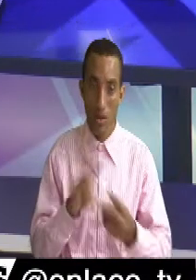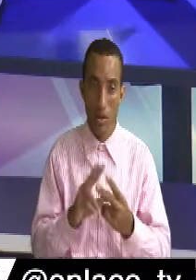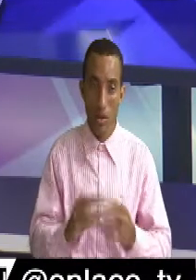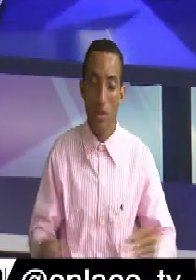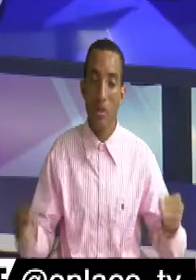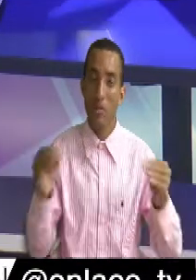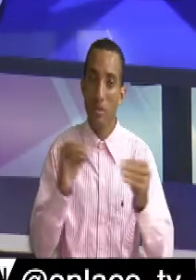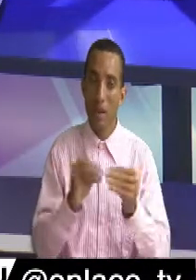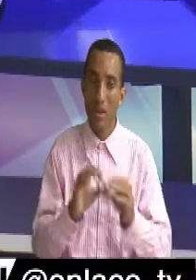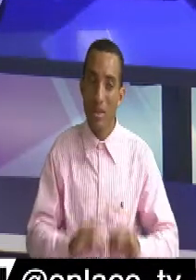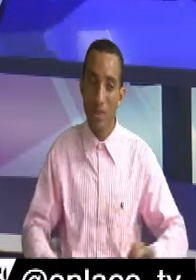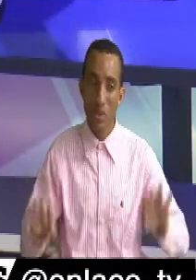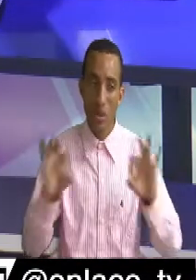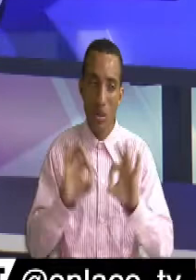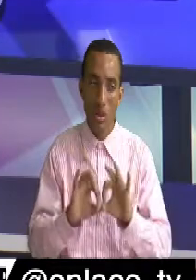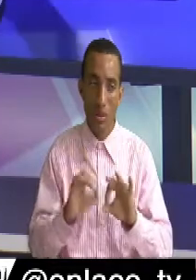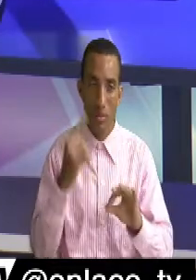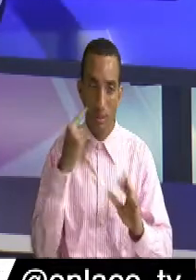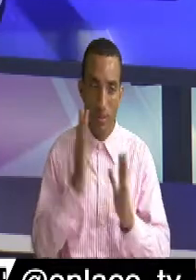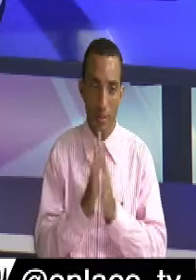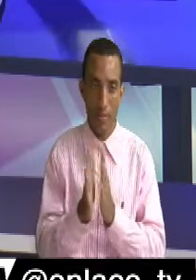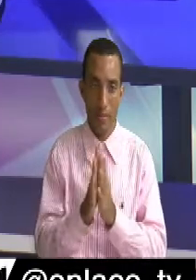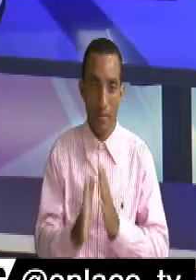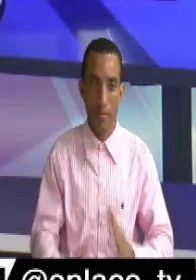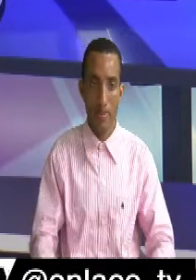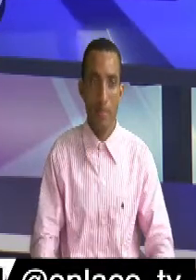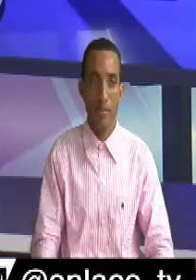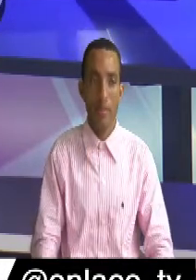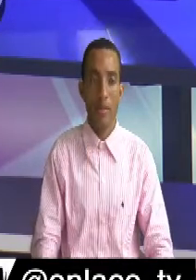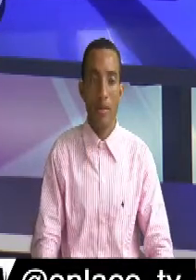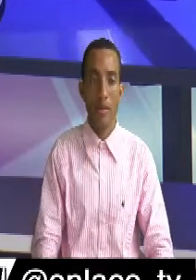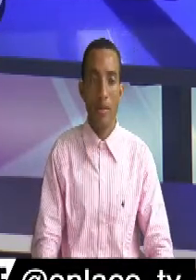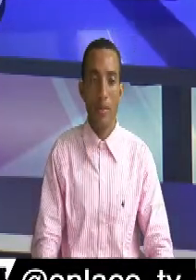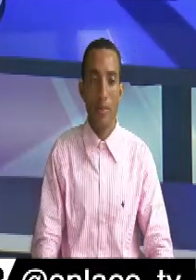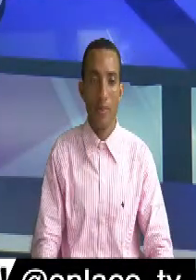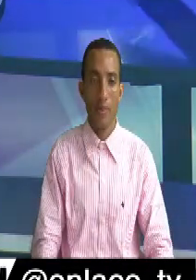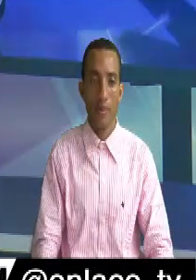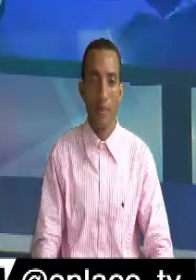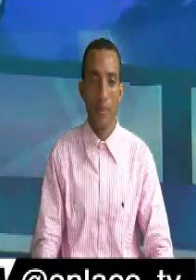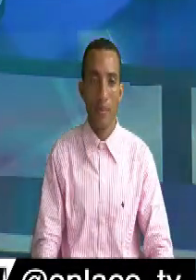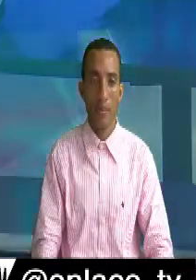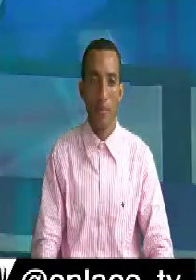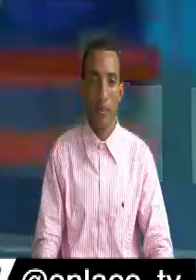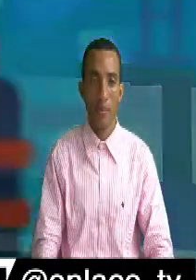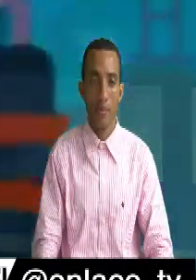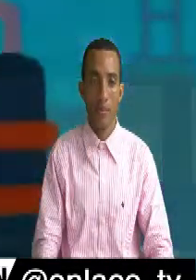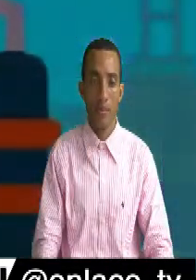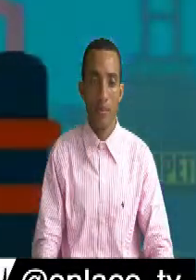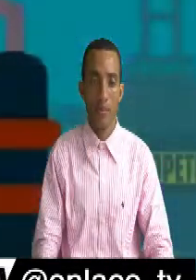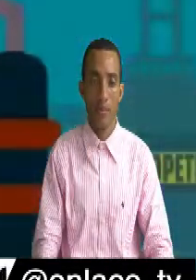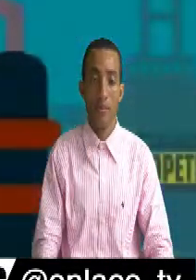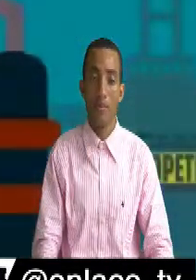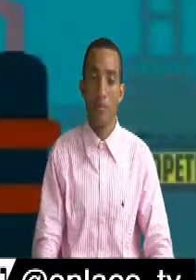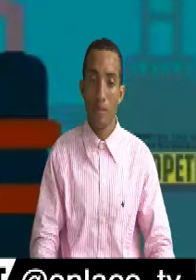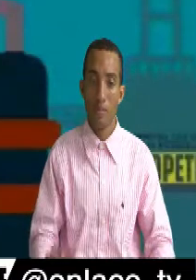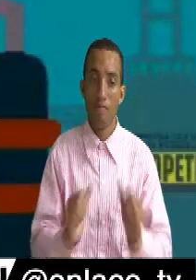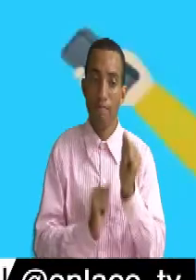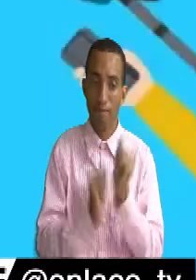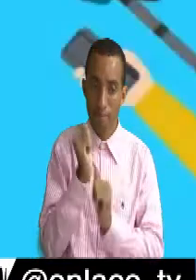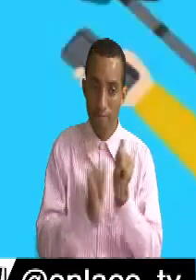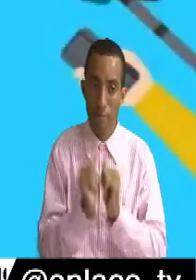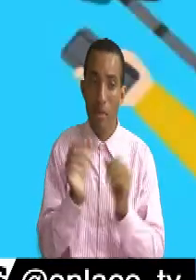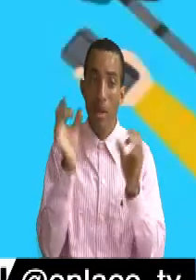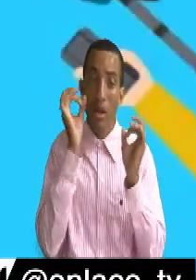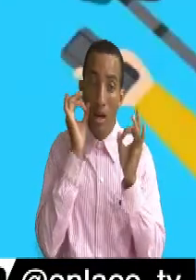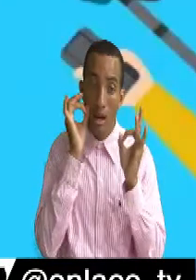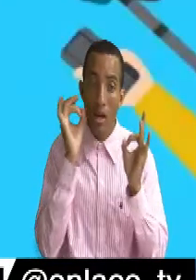la importancia de la modernización de la refinería de Barranca Bermeja. Nos vemos a las 6 de la tarde. La refinería Barranca Bermeja, nuestra refinería, está en grave riesgo.